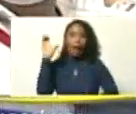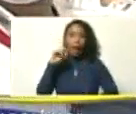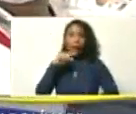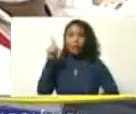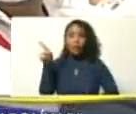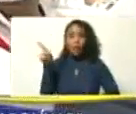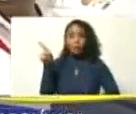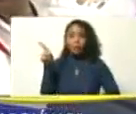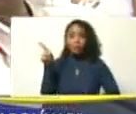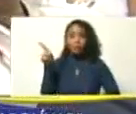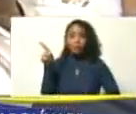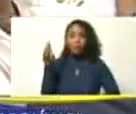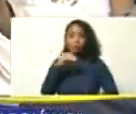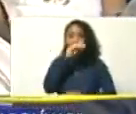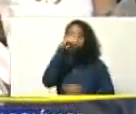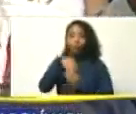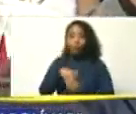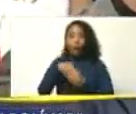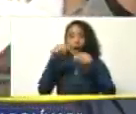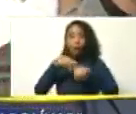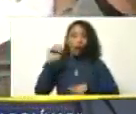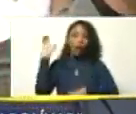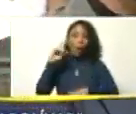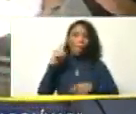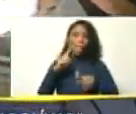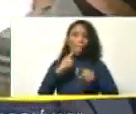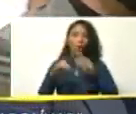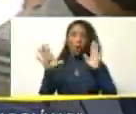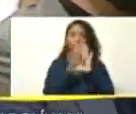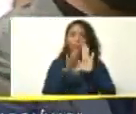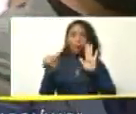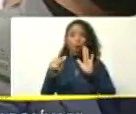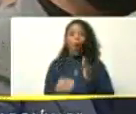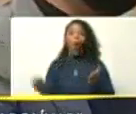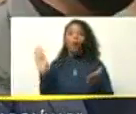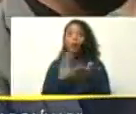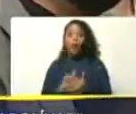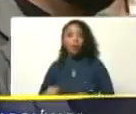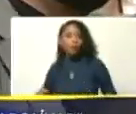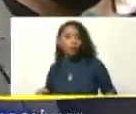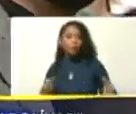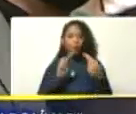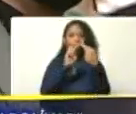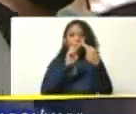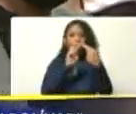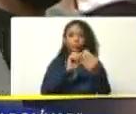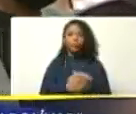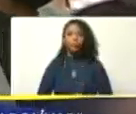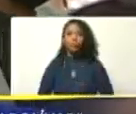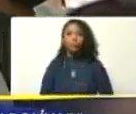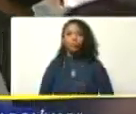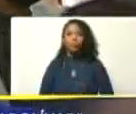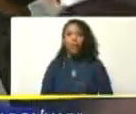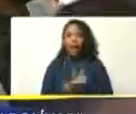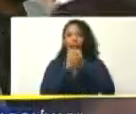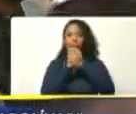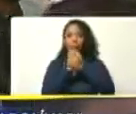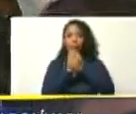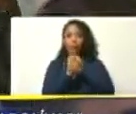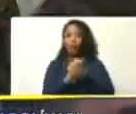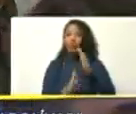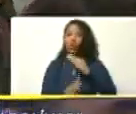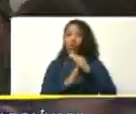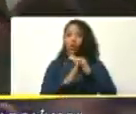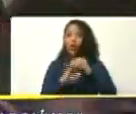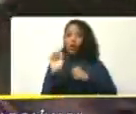había residenciado en Caracas. Pero en la constituyente nos reencontramos. Y la amistad, por supuesto,